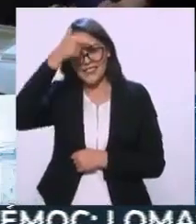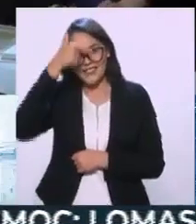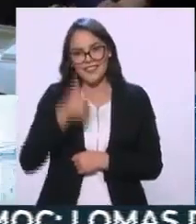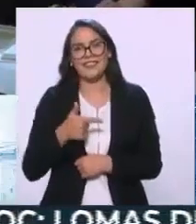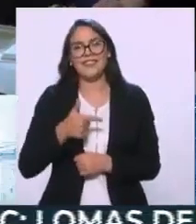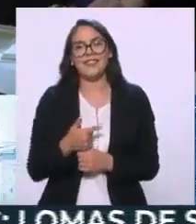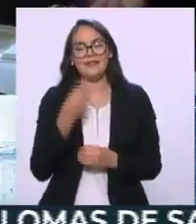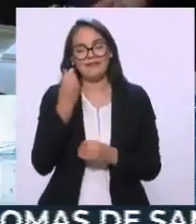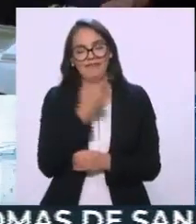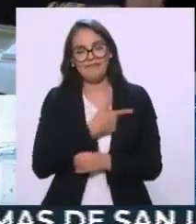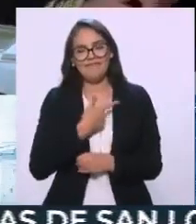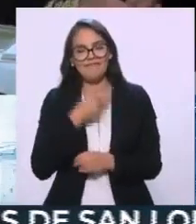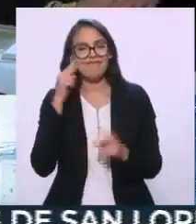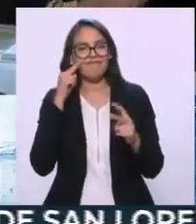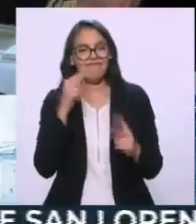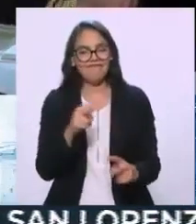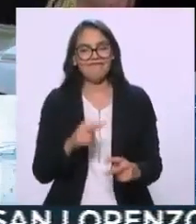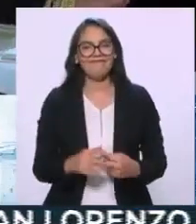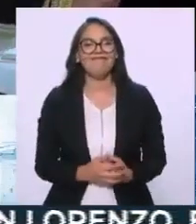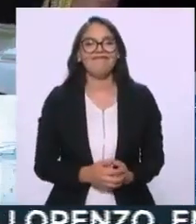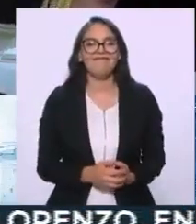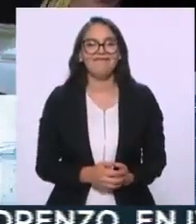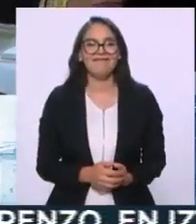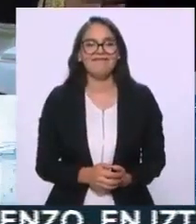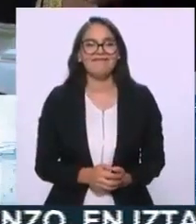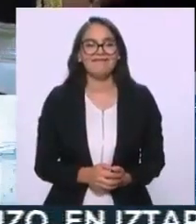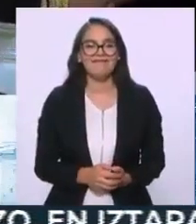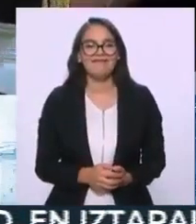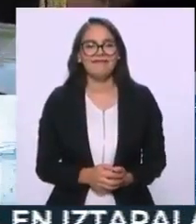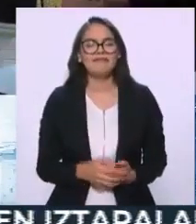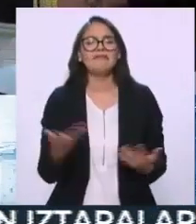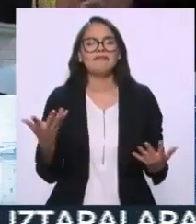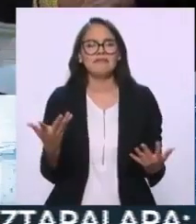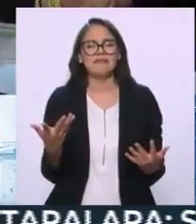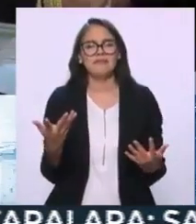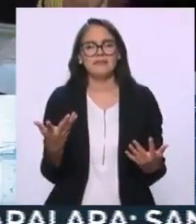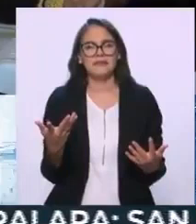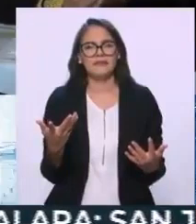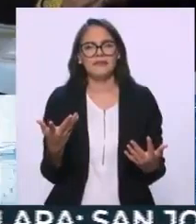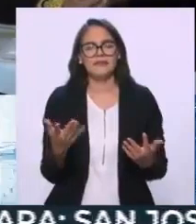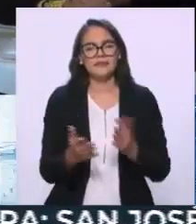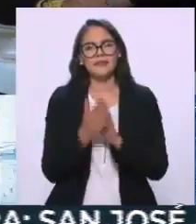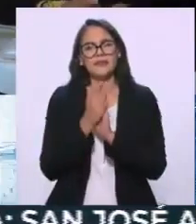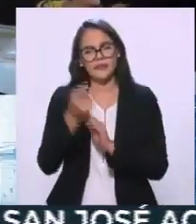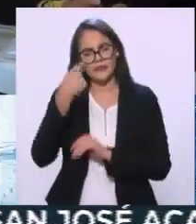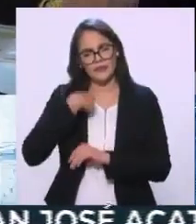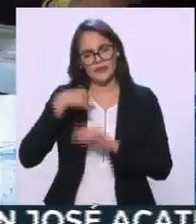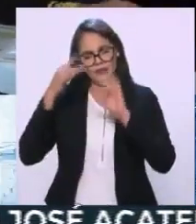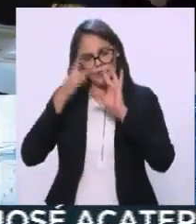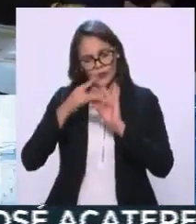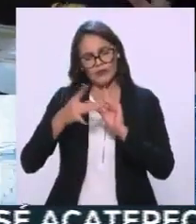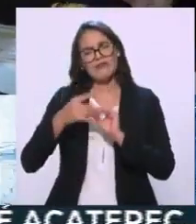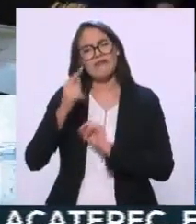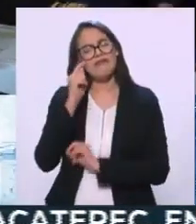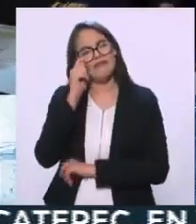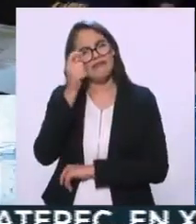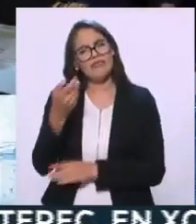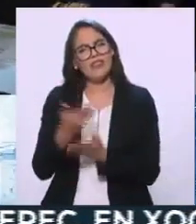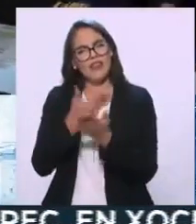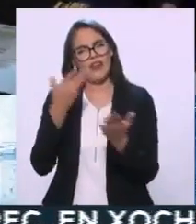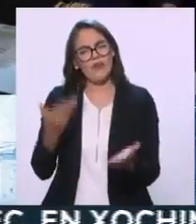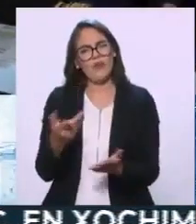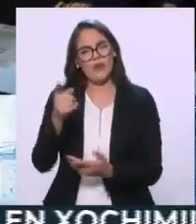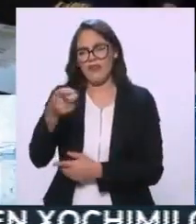El gusto es nuestro, Jorge. Pues, bueno, ¿por qué no partimos tantito de que nos platiques? Tú